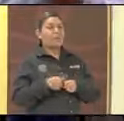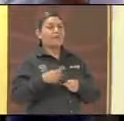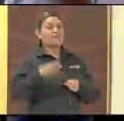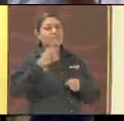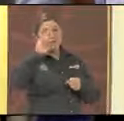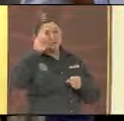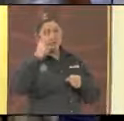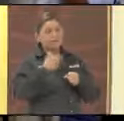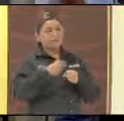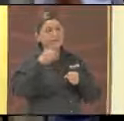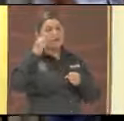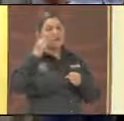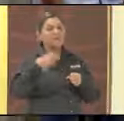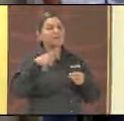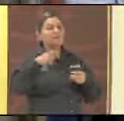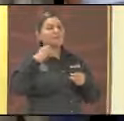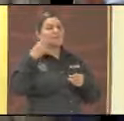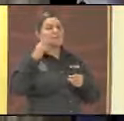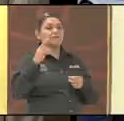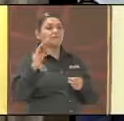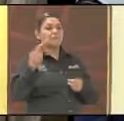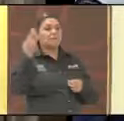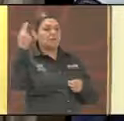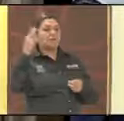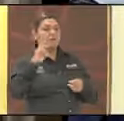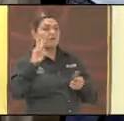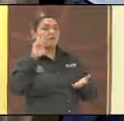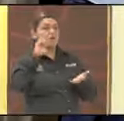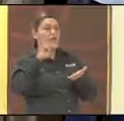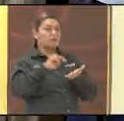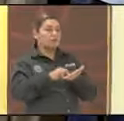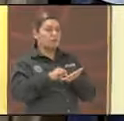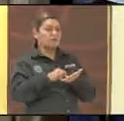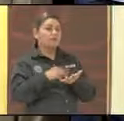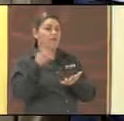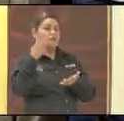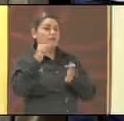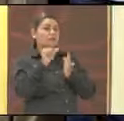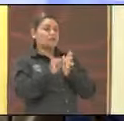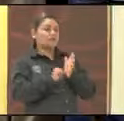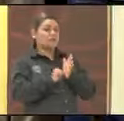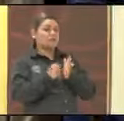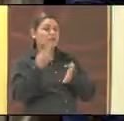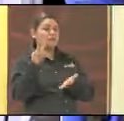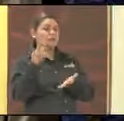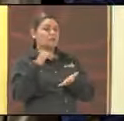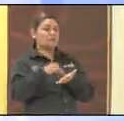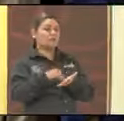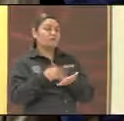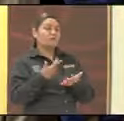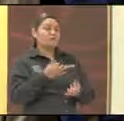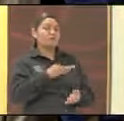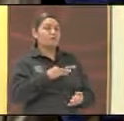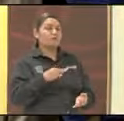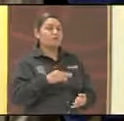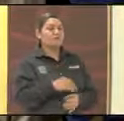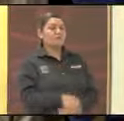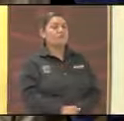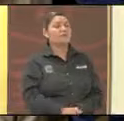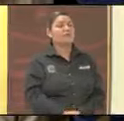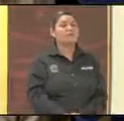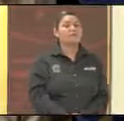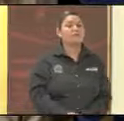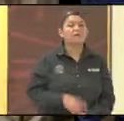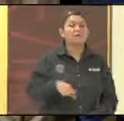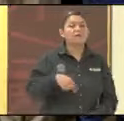de los jóvenes que están a nivel superior, ya en la universidad, 2,000 pesos bimestrales. Sí, y pues ahí